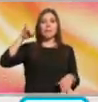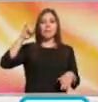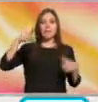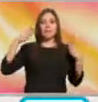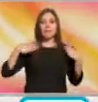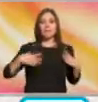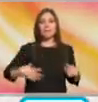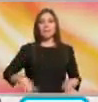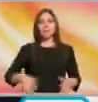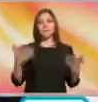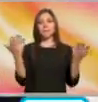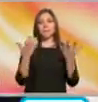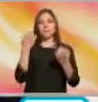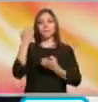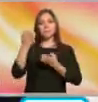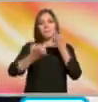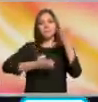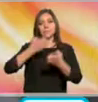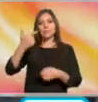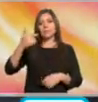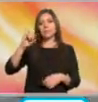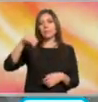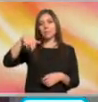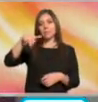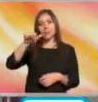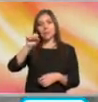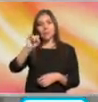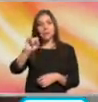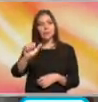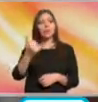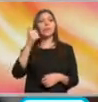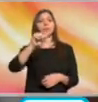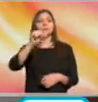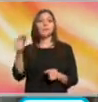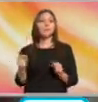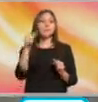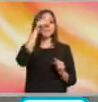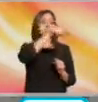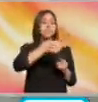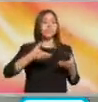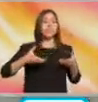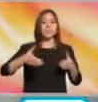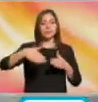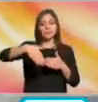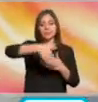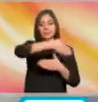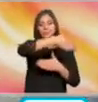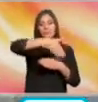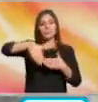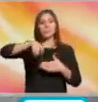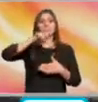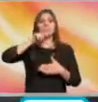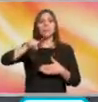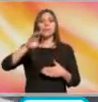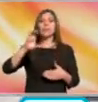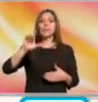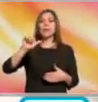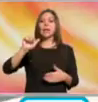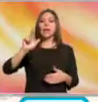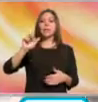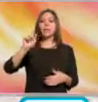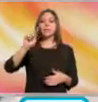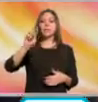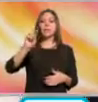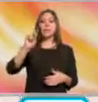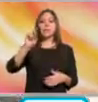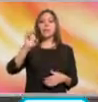bueno, acá tenemos una parte de lo que es el claustro de Sor Juana, que es ahora una universidad, y este